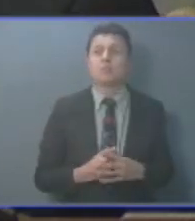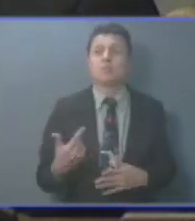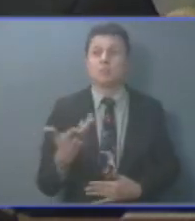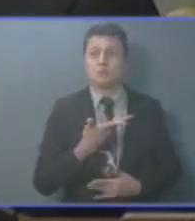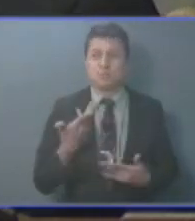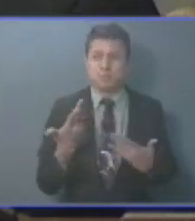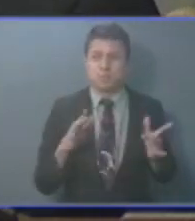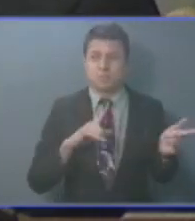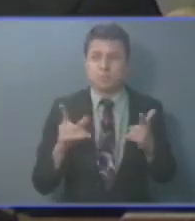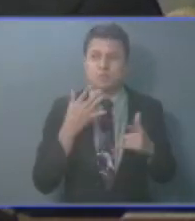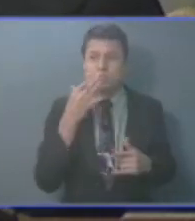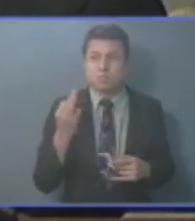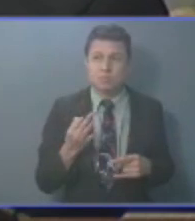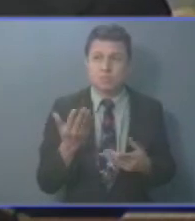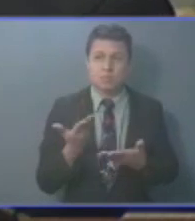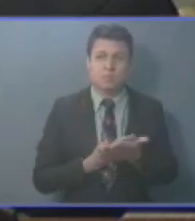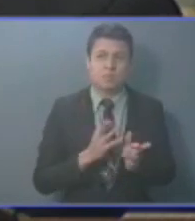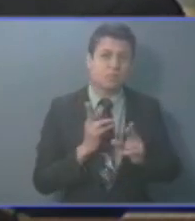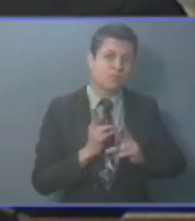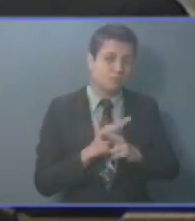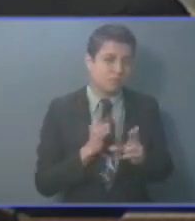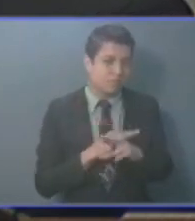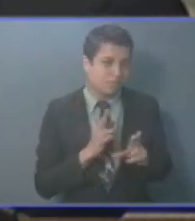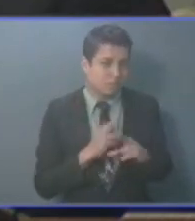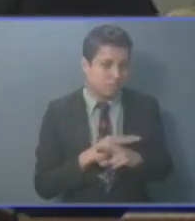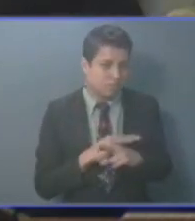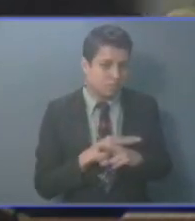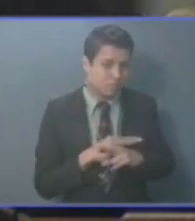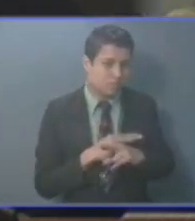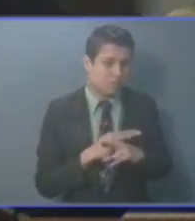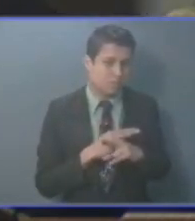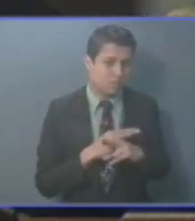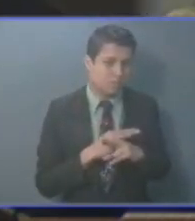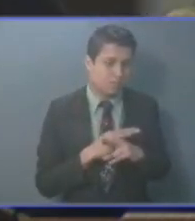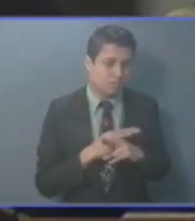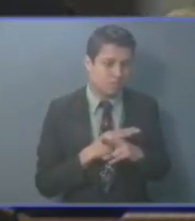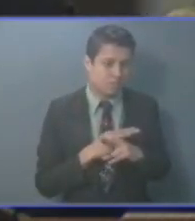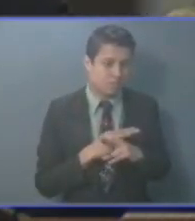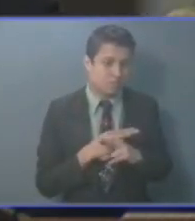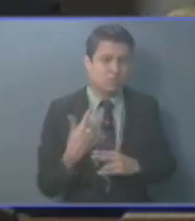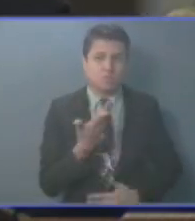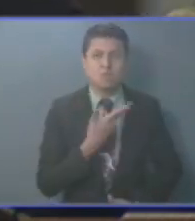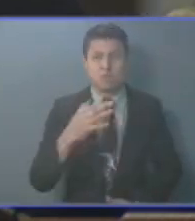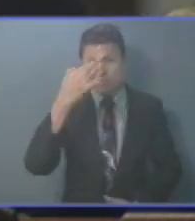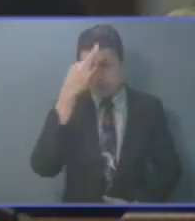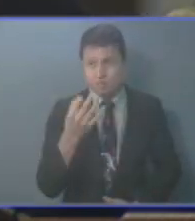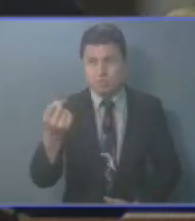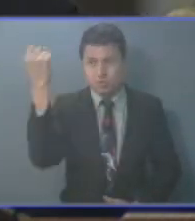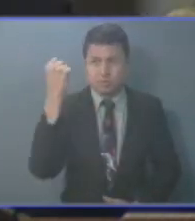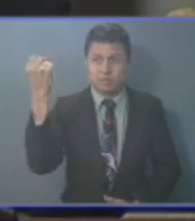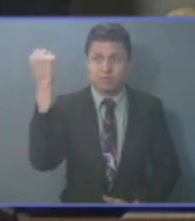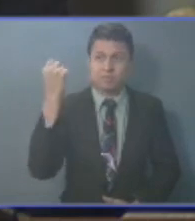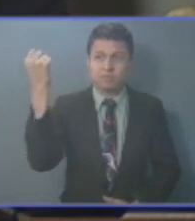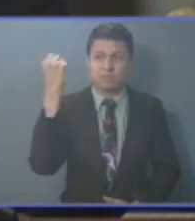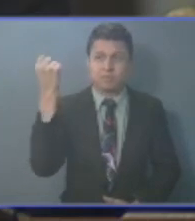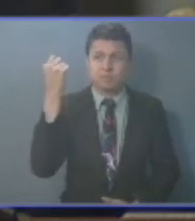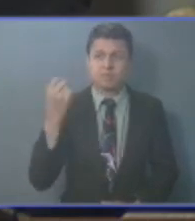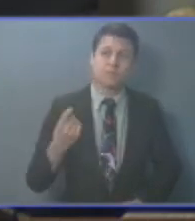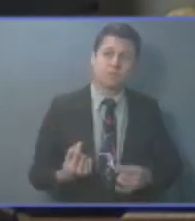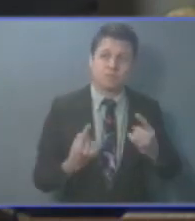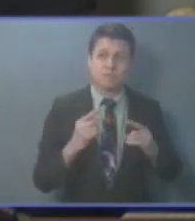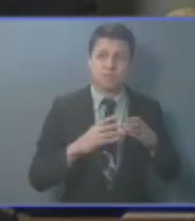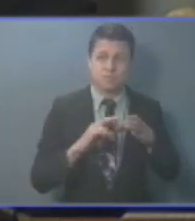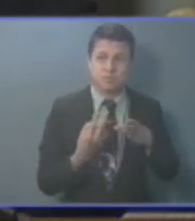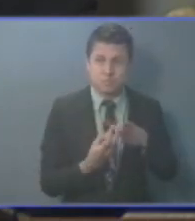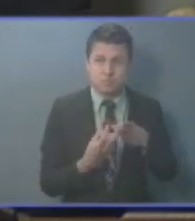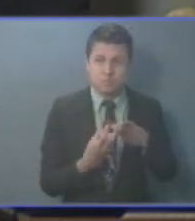estamos realmente haciendo estas reformas que creemos importantes en la cual el